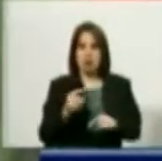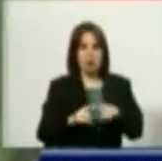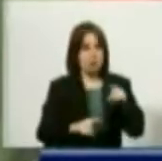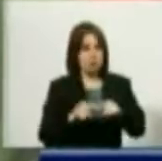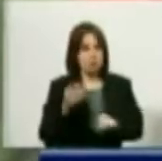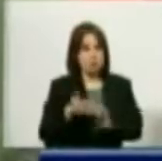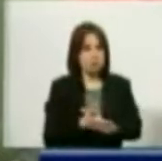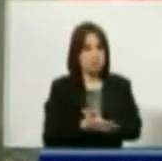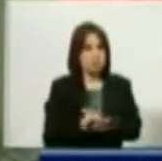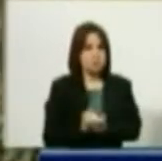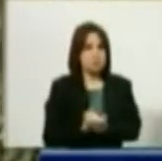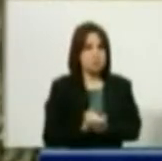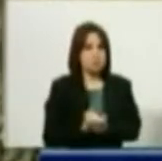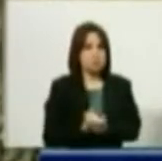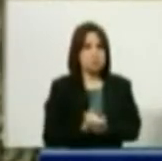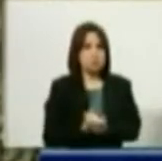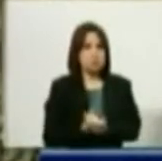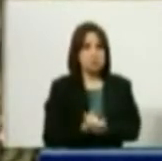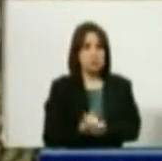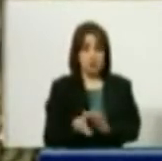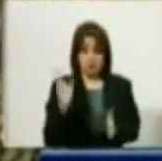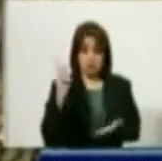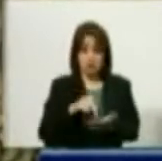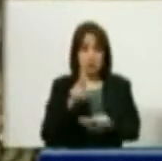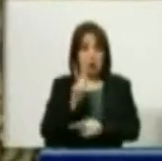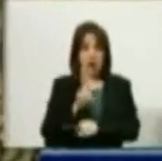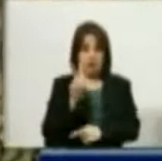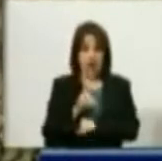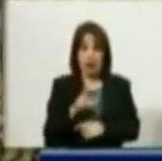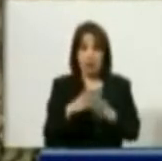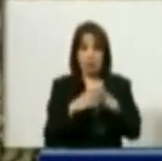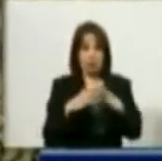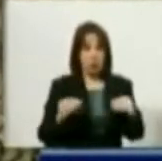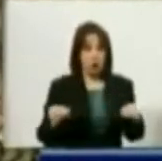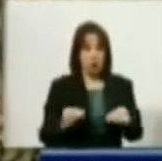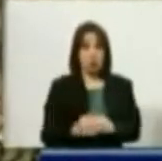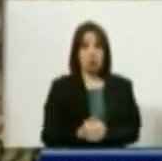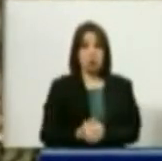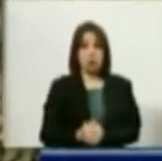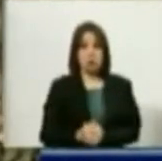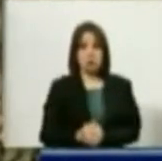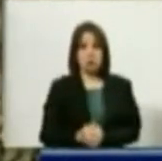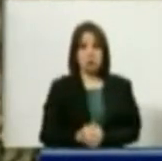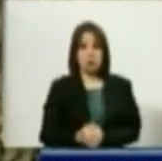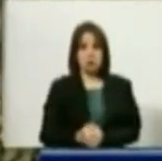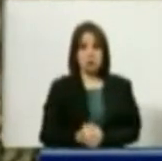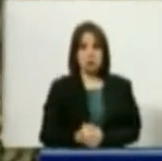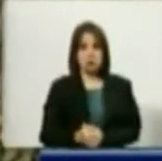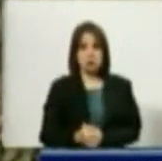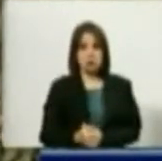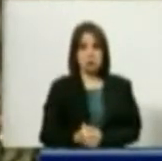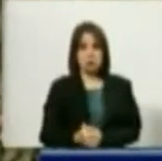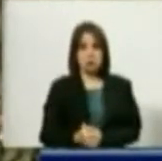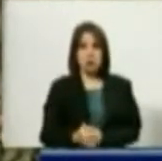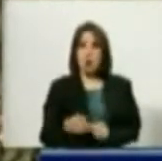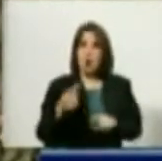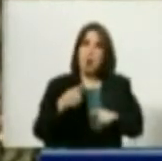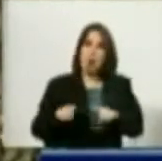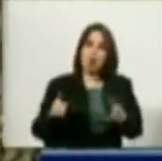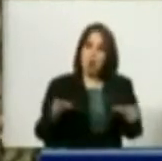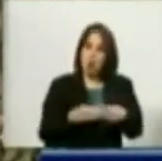de Vargas estábamos en ese acto allí de todos los compañeros del Gran Polo patriótico